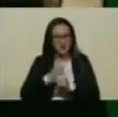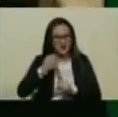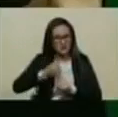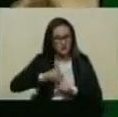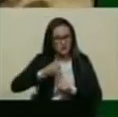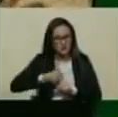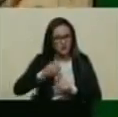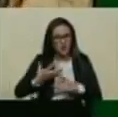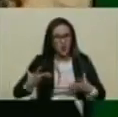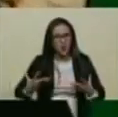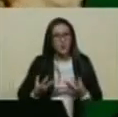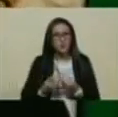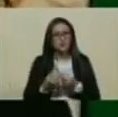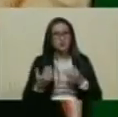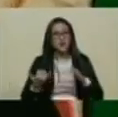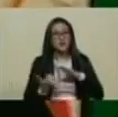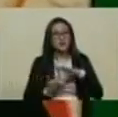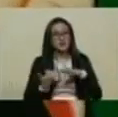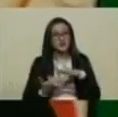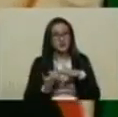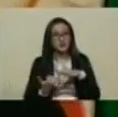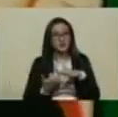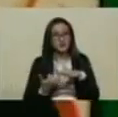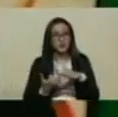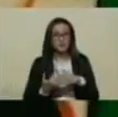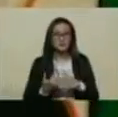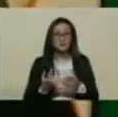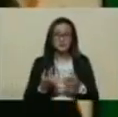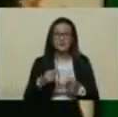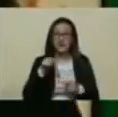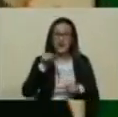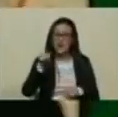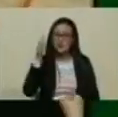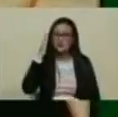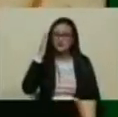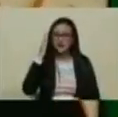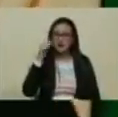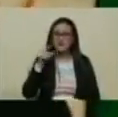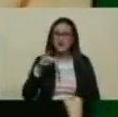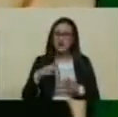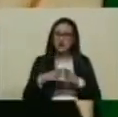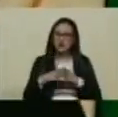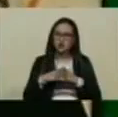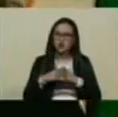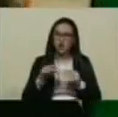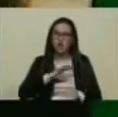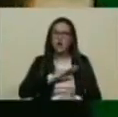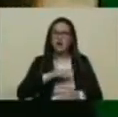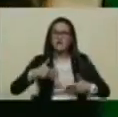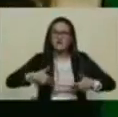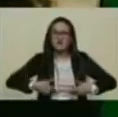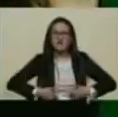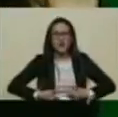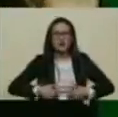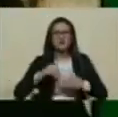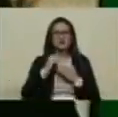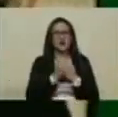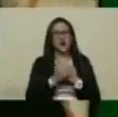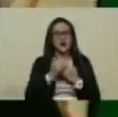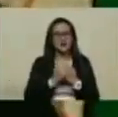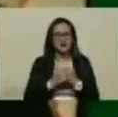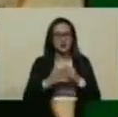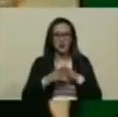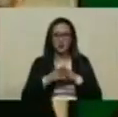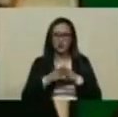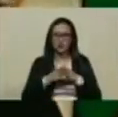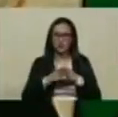con este con esta institución, porque ellos más que nadie han puesto todo el esfuerzo, todo el cariño, todo el